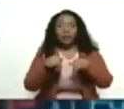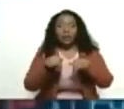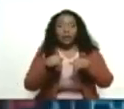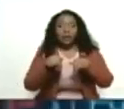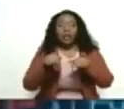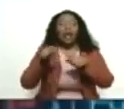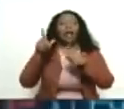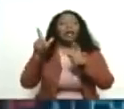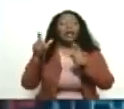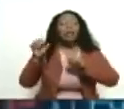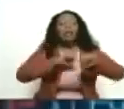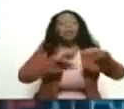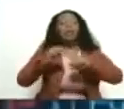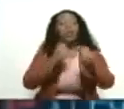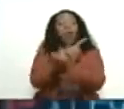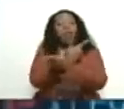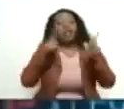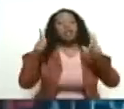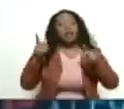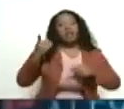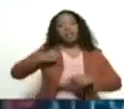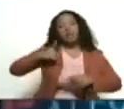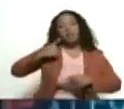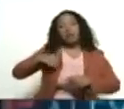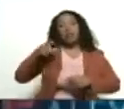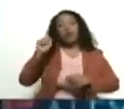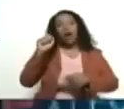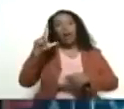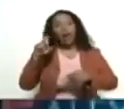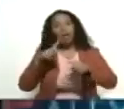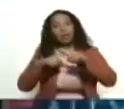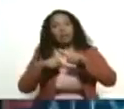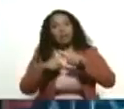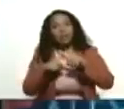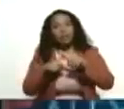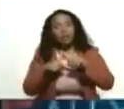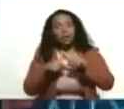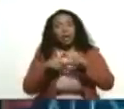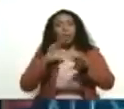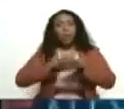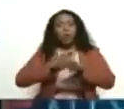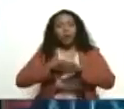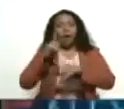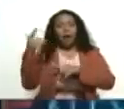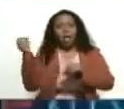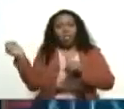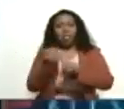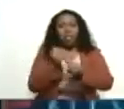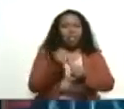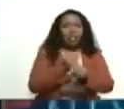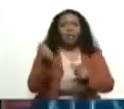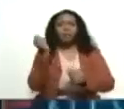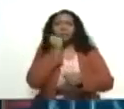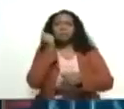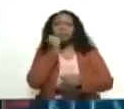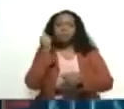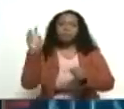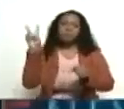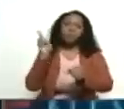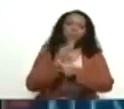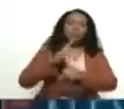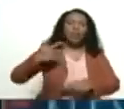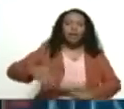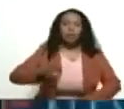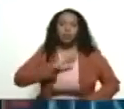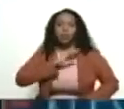Saab, todas las pruebas que se han recabado de la tortura, de la violación del derecho internacional,